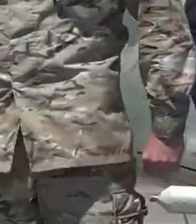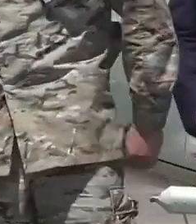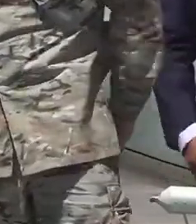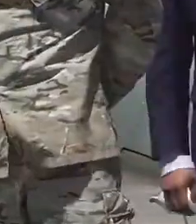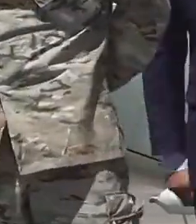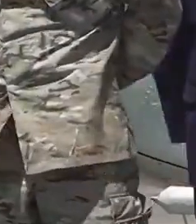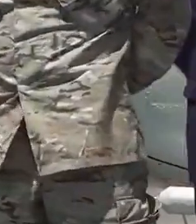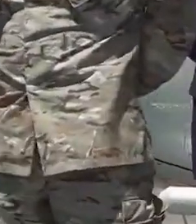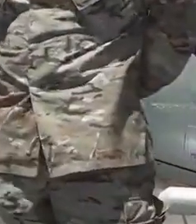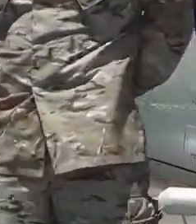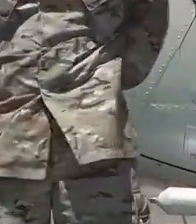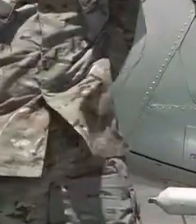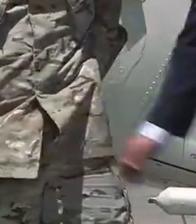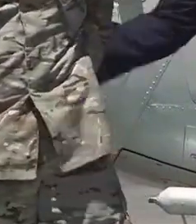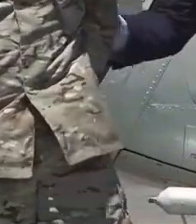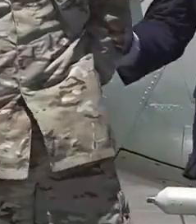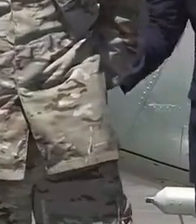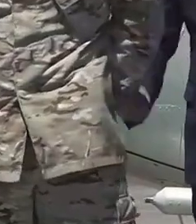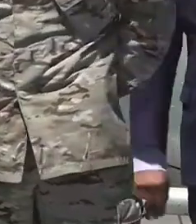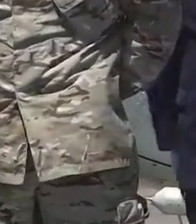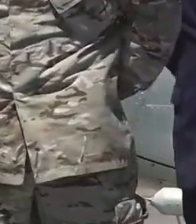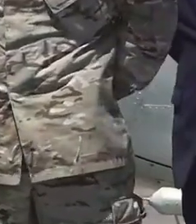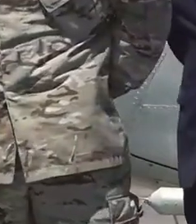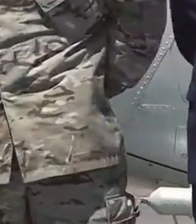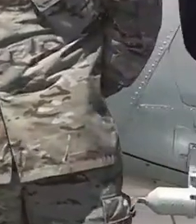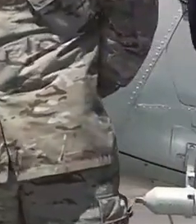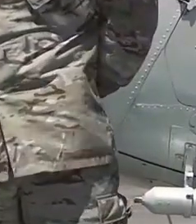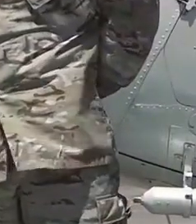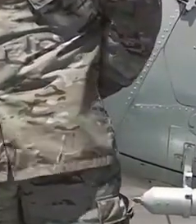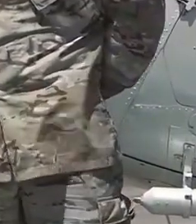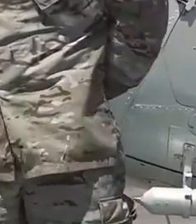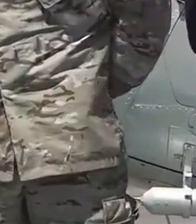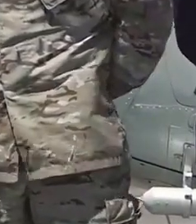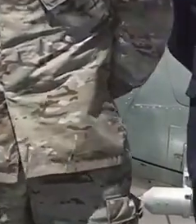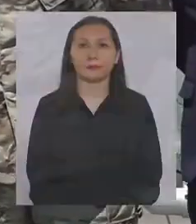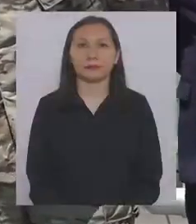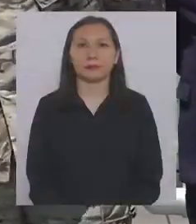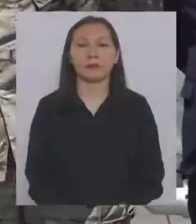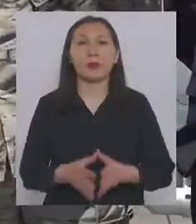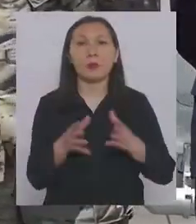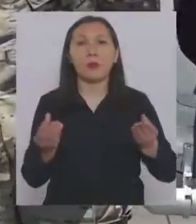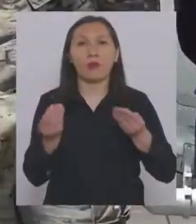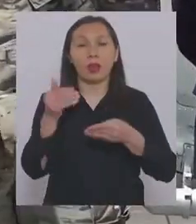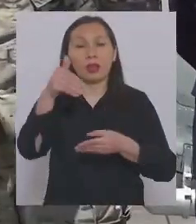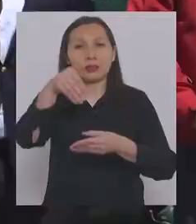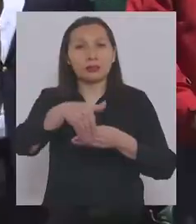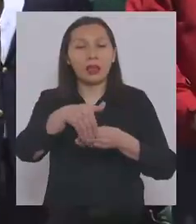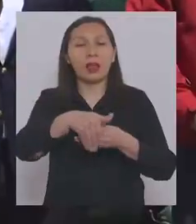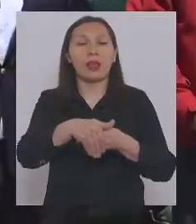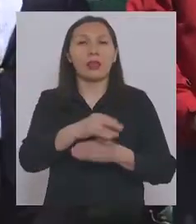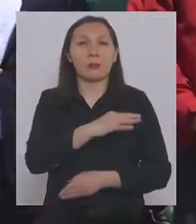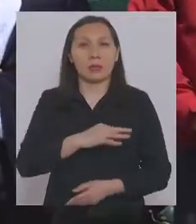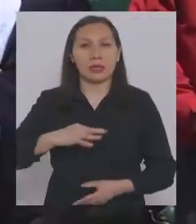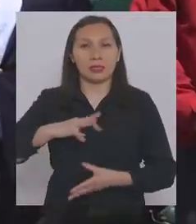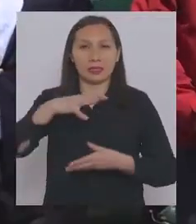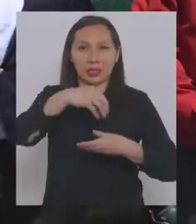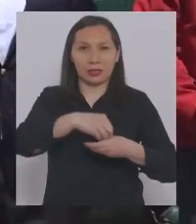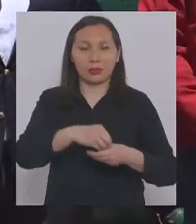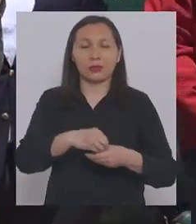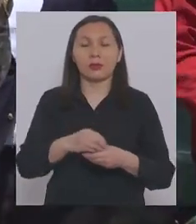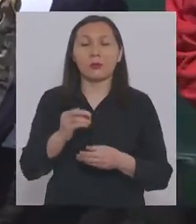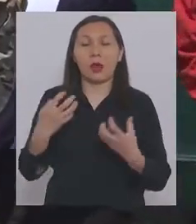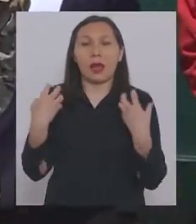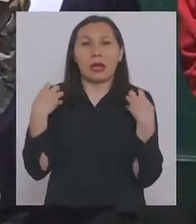la República, señor Sebastián Piñera Echenique. Muy buenas tardes, señor ministro del Interior, señor